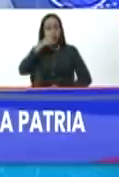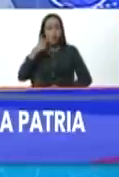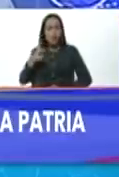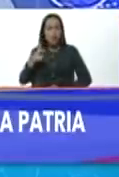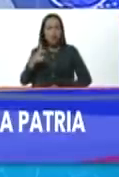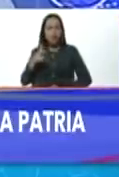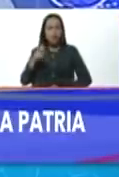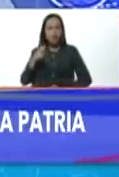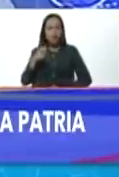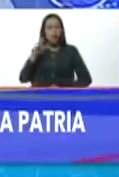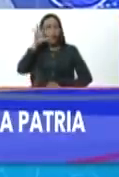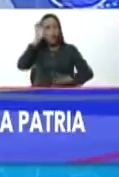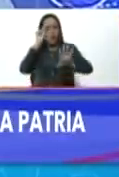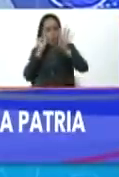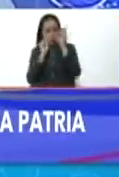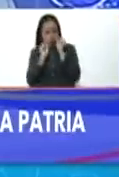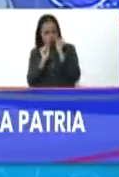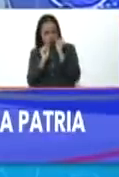comprensión,